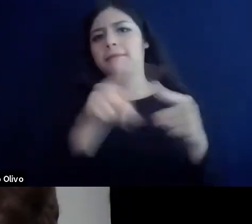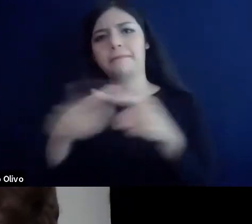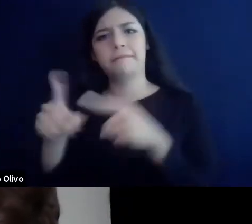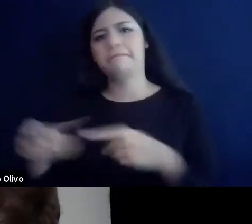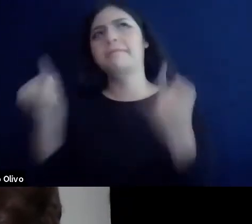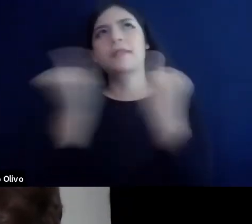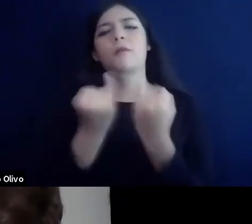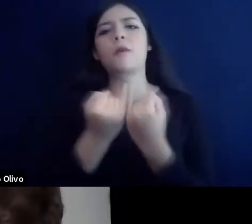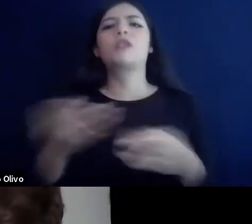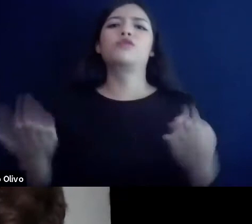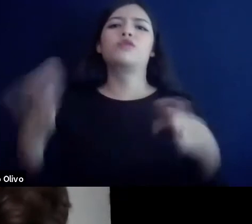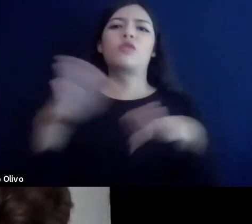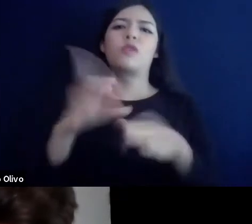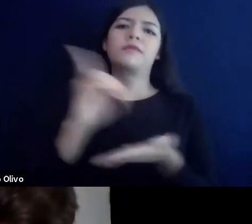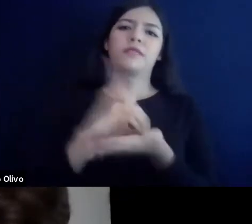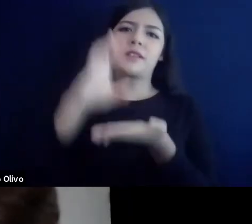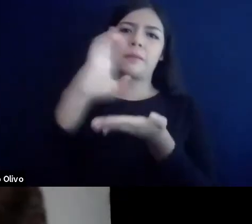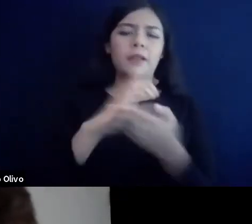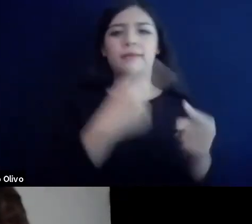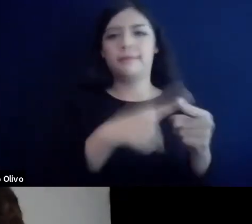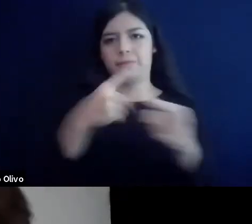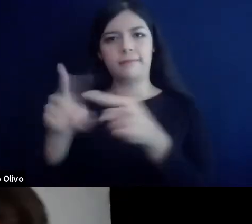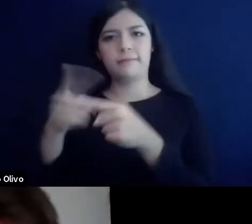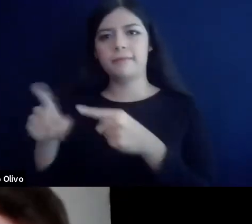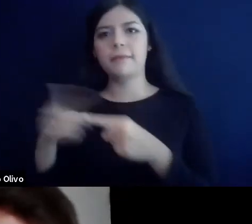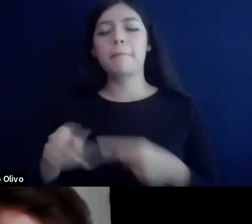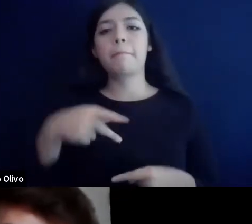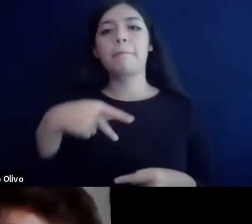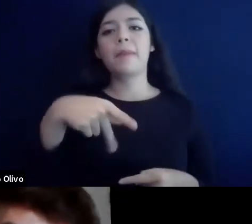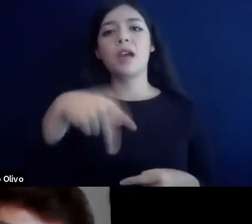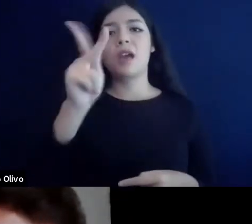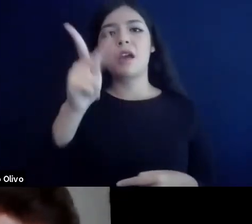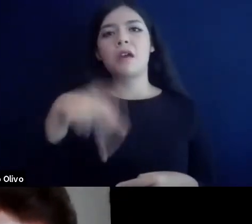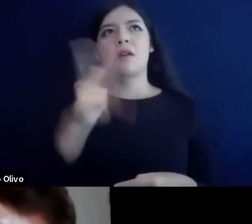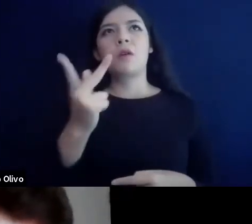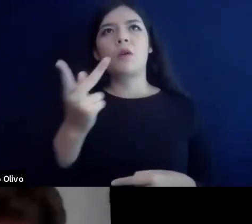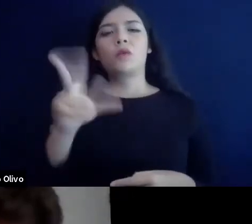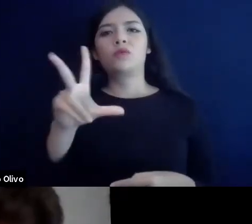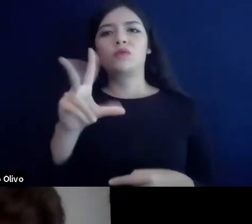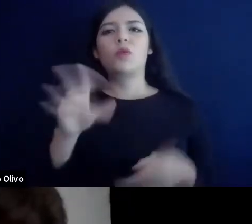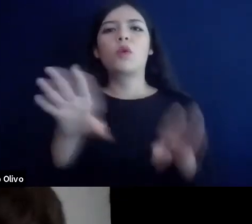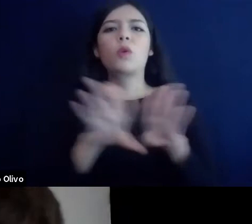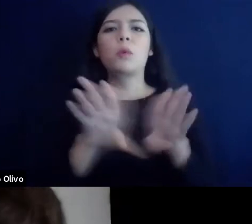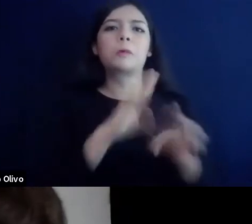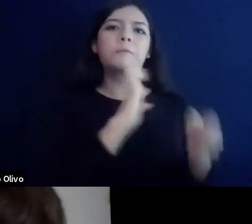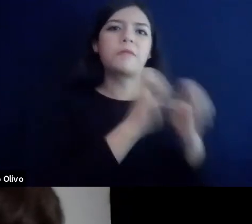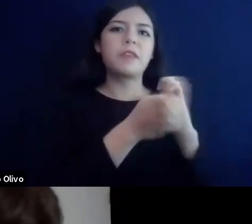temas de la discapacidad, pero no habíamos tocado directamente las